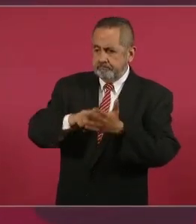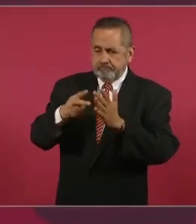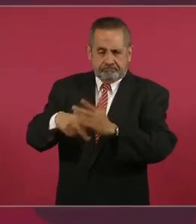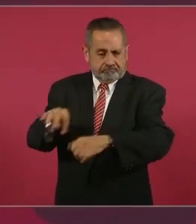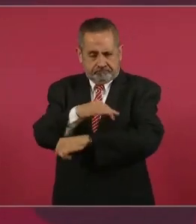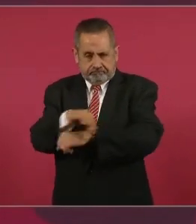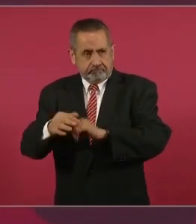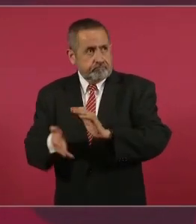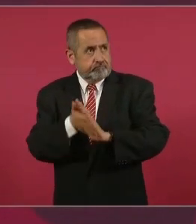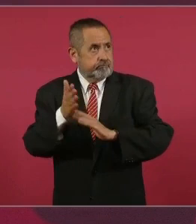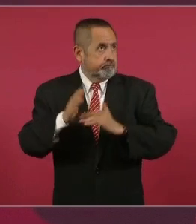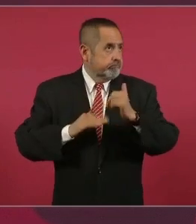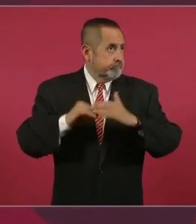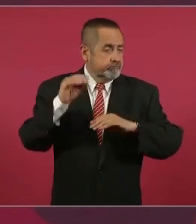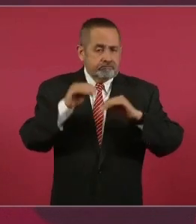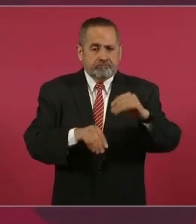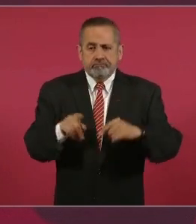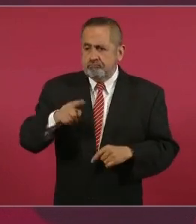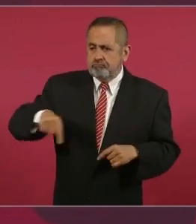disciplinados